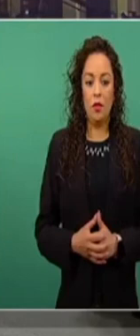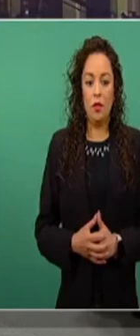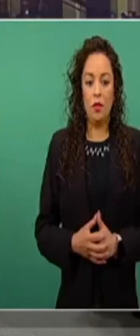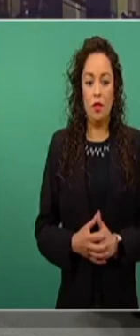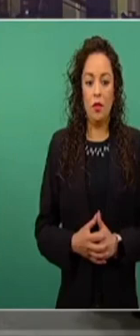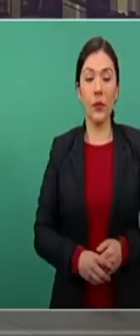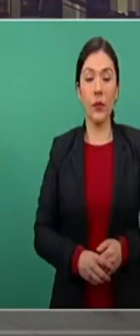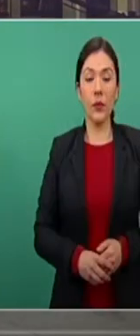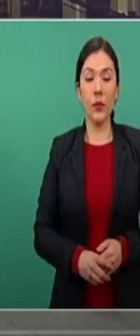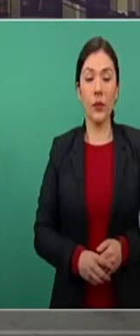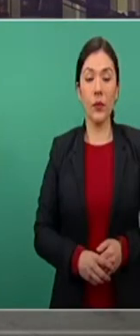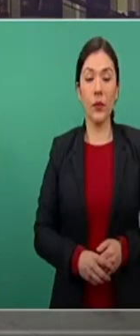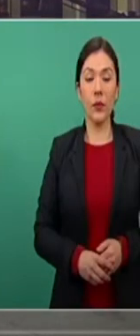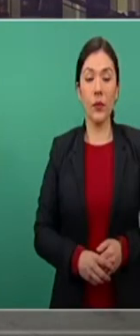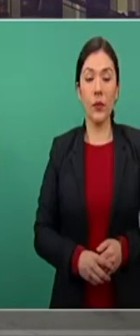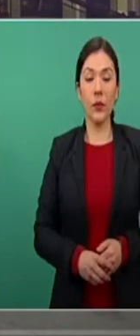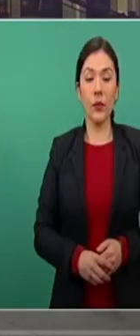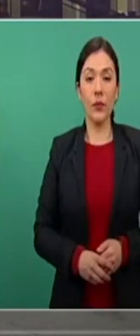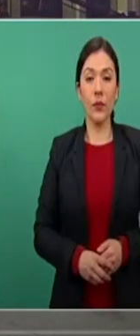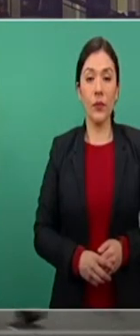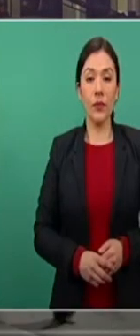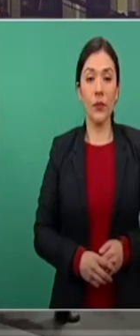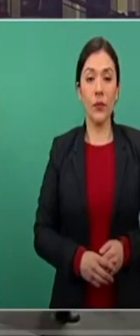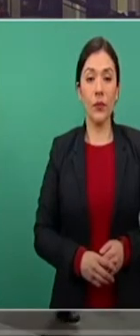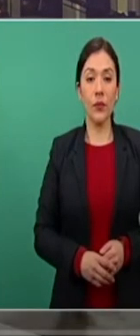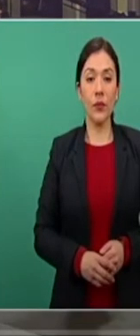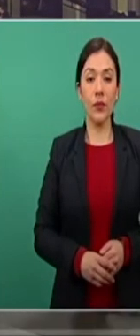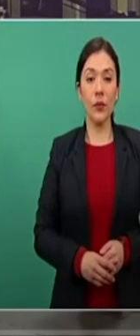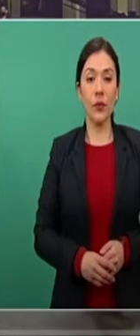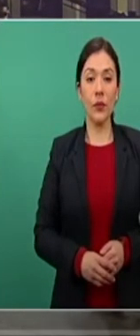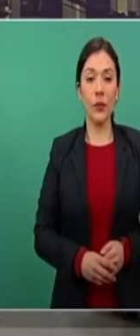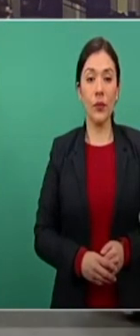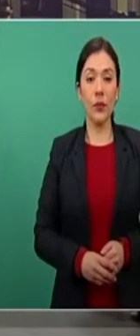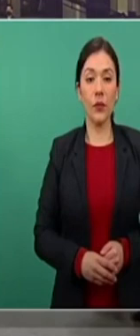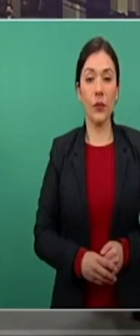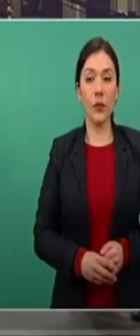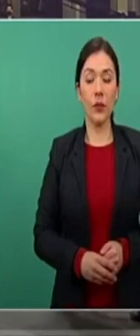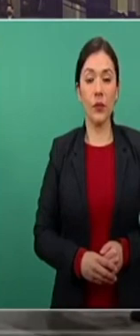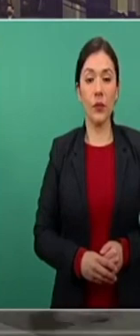Dóriga. Escuchemos algunas de las preguntas y reaccionemos a ellas.